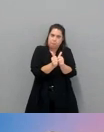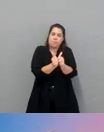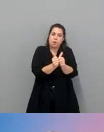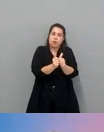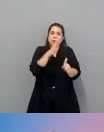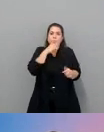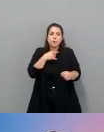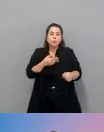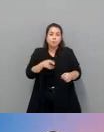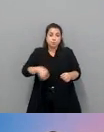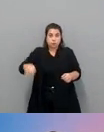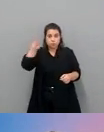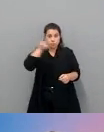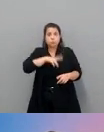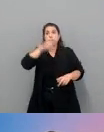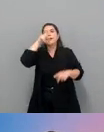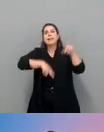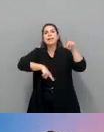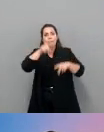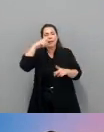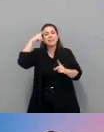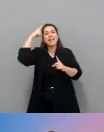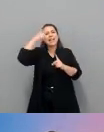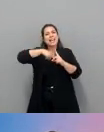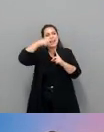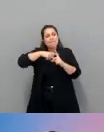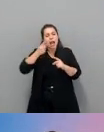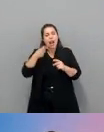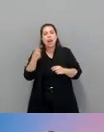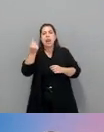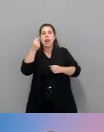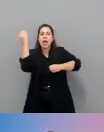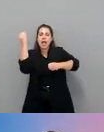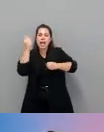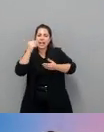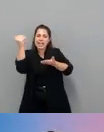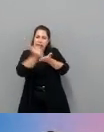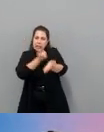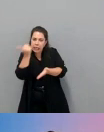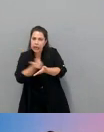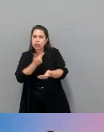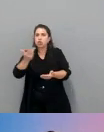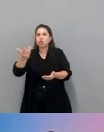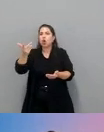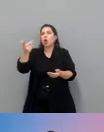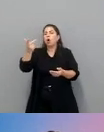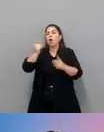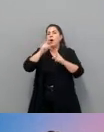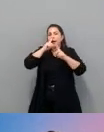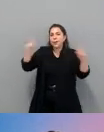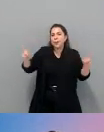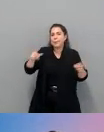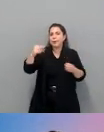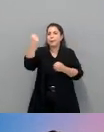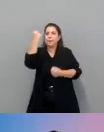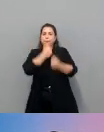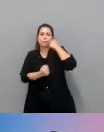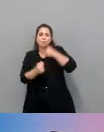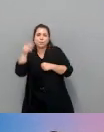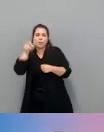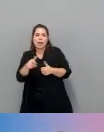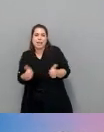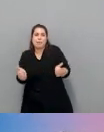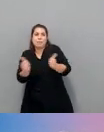insisto, que depende del nivel de ingresos, rentas, de la capacidad económica de la persona dependiente, pero también